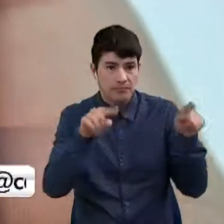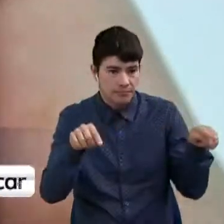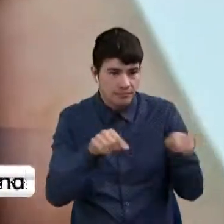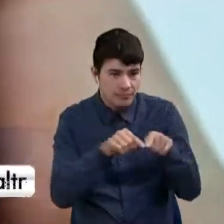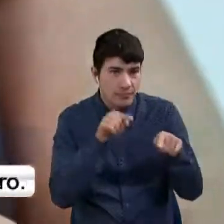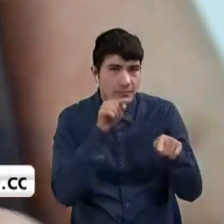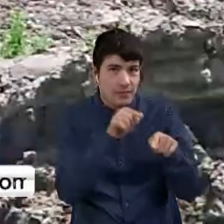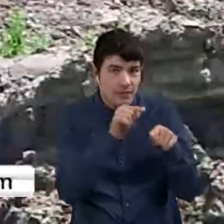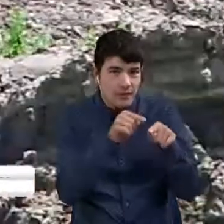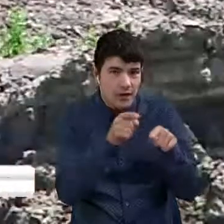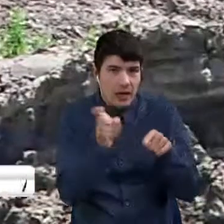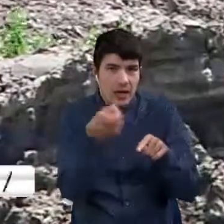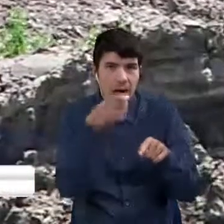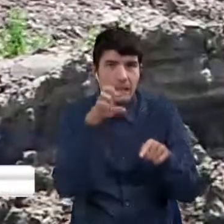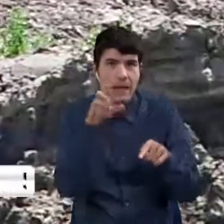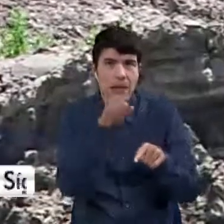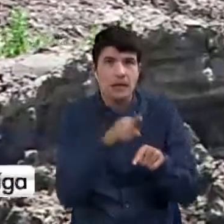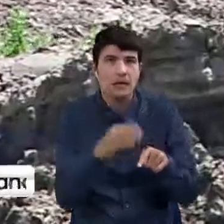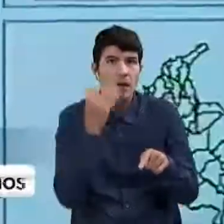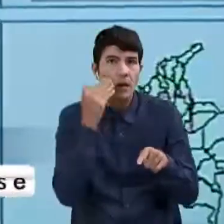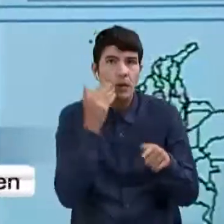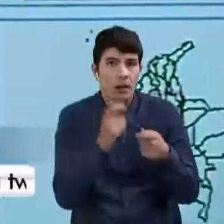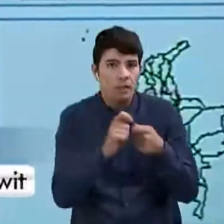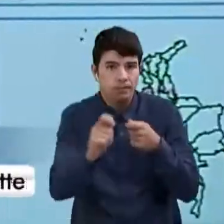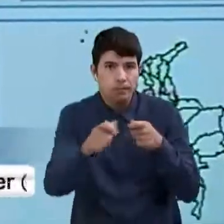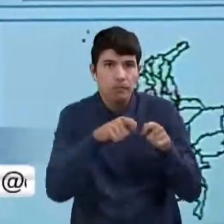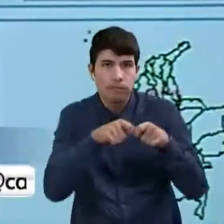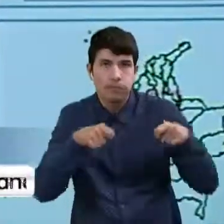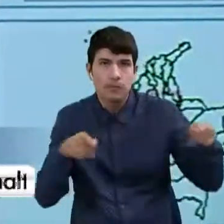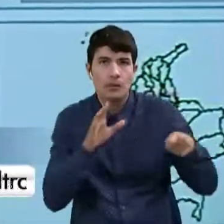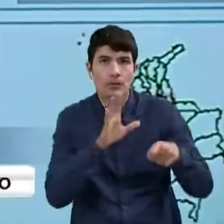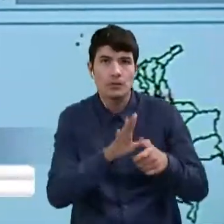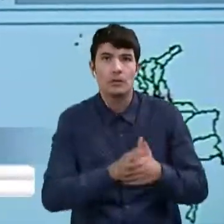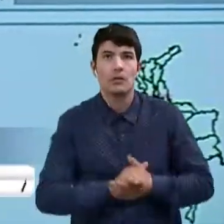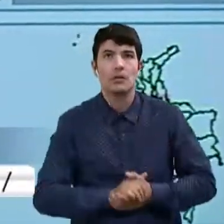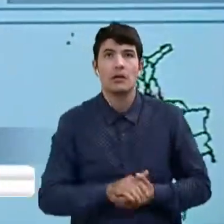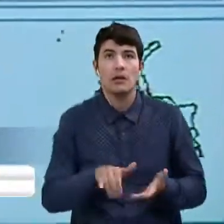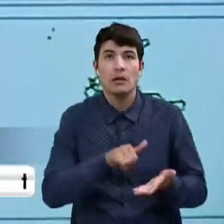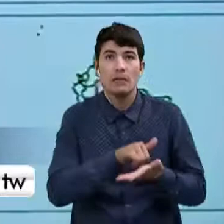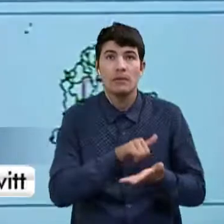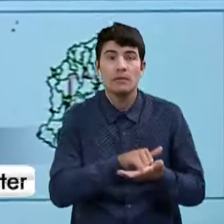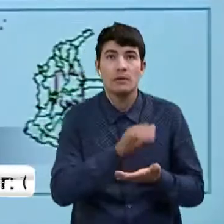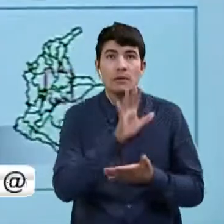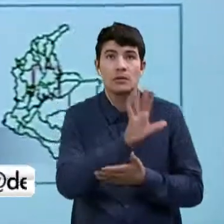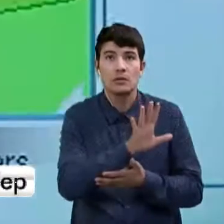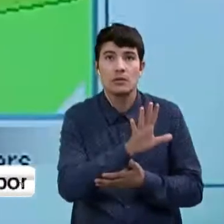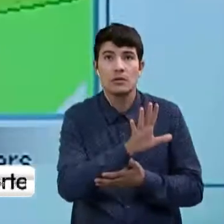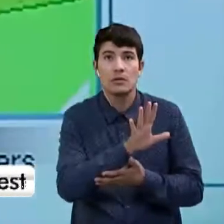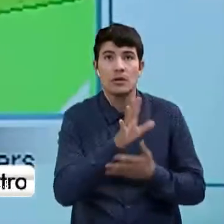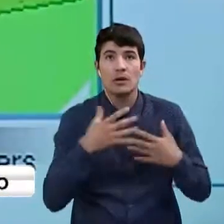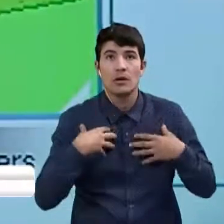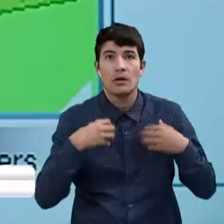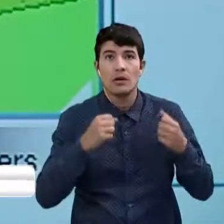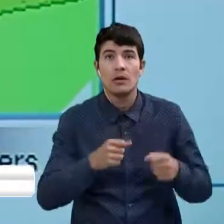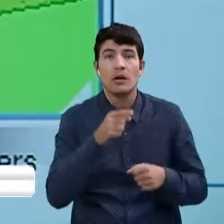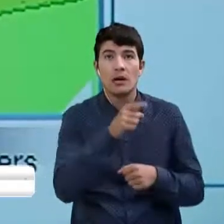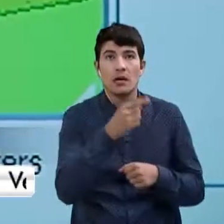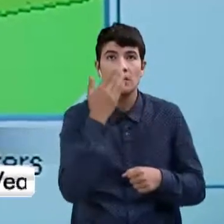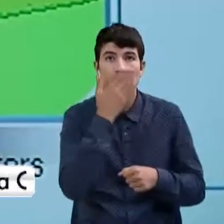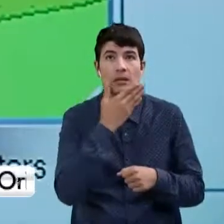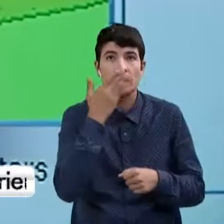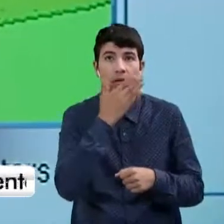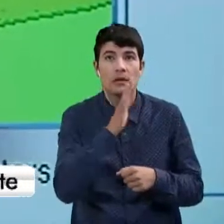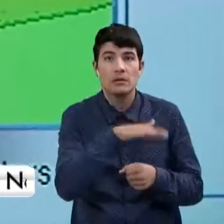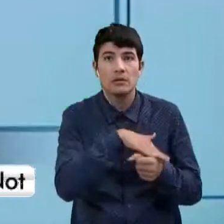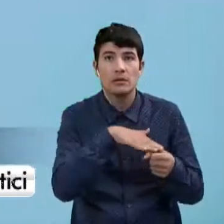del incidente al ser gráficas y cotizadas por el catastro minero colombiano y el número del título minero se comprueba que